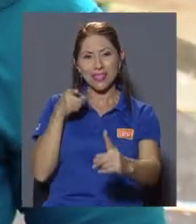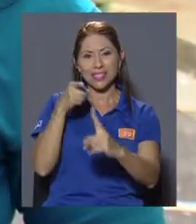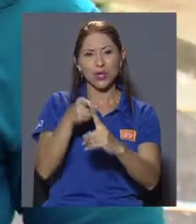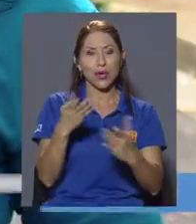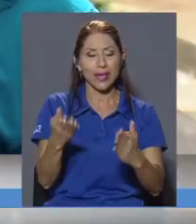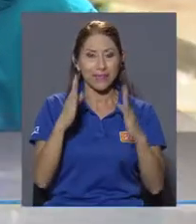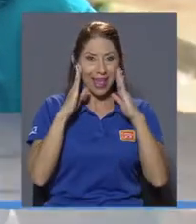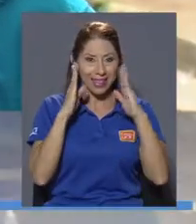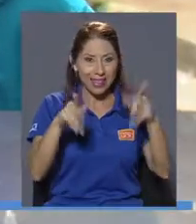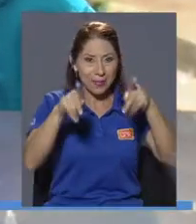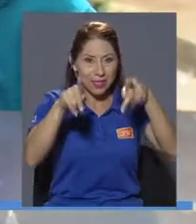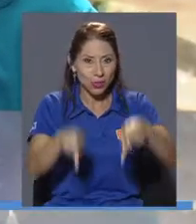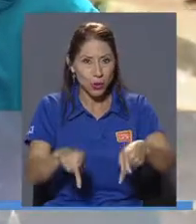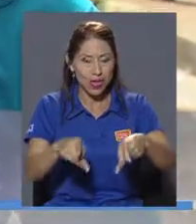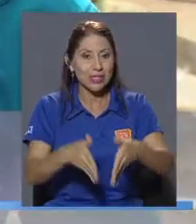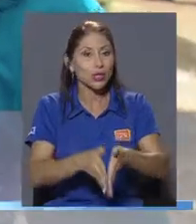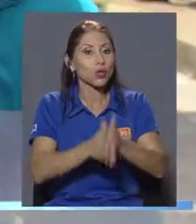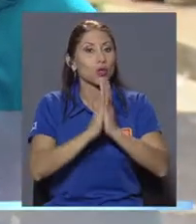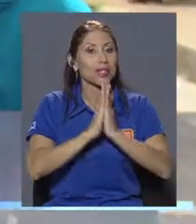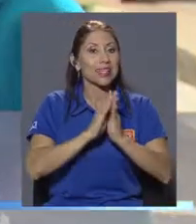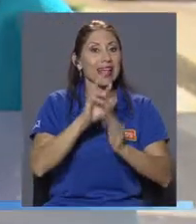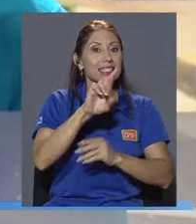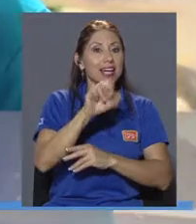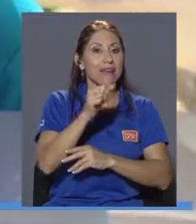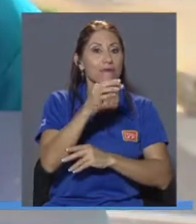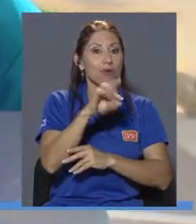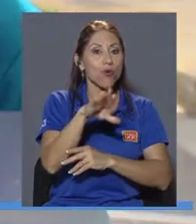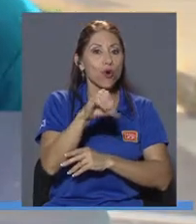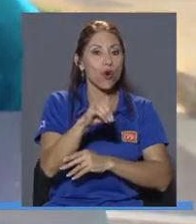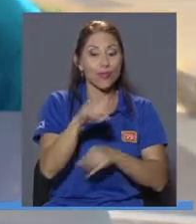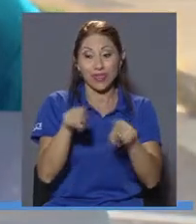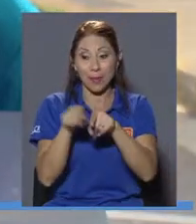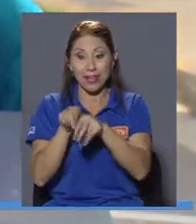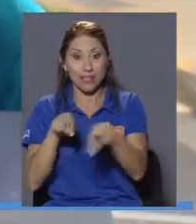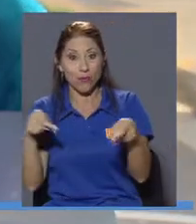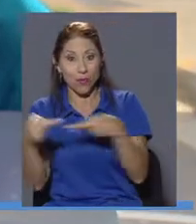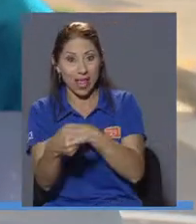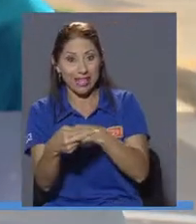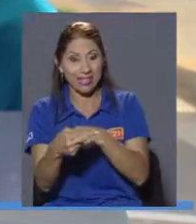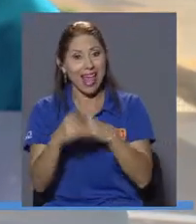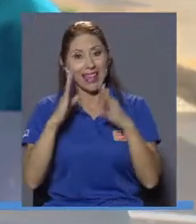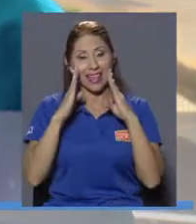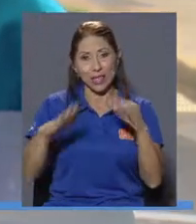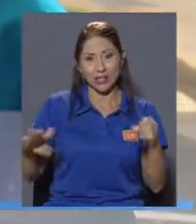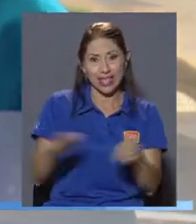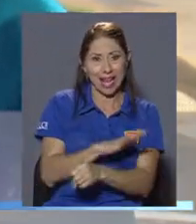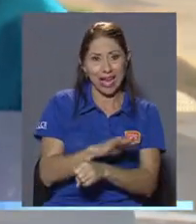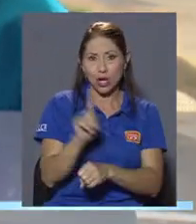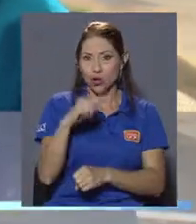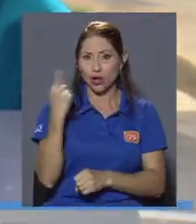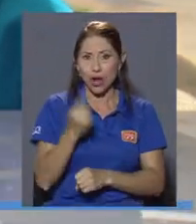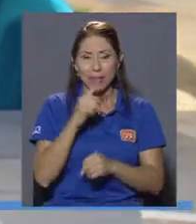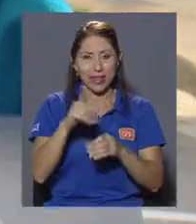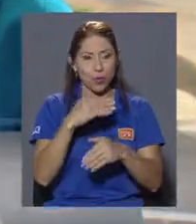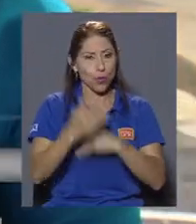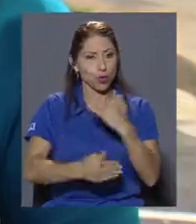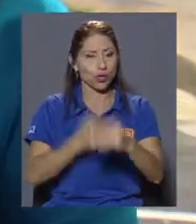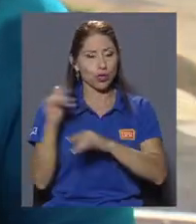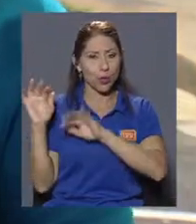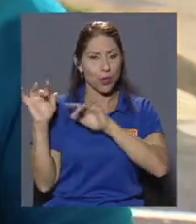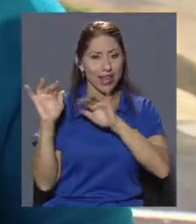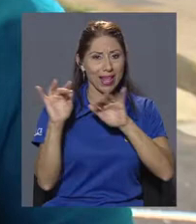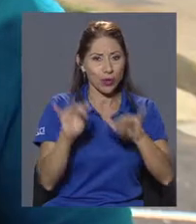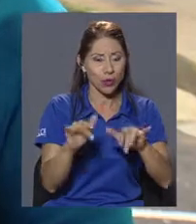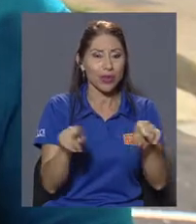atender a las personas solicitantes y refugiadas de manera integral, no solo como un proceso migratorio, sino en todo lo que conlleva un cambio de vida